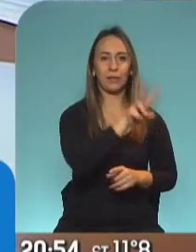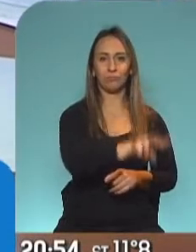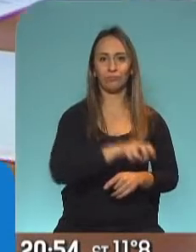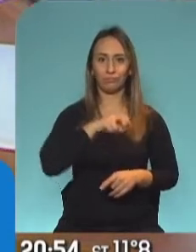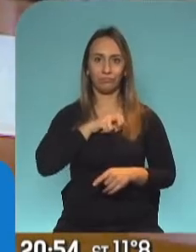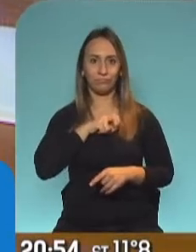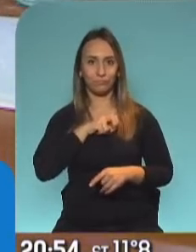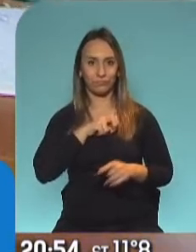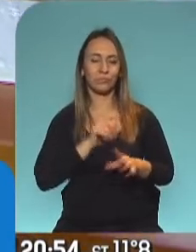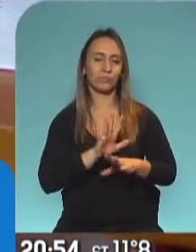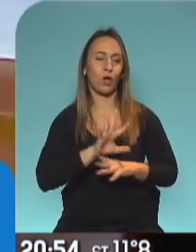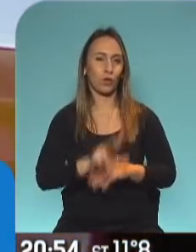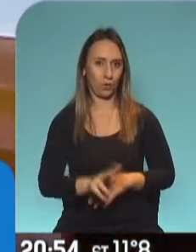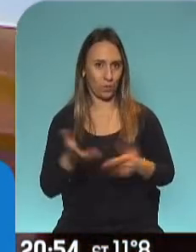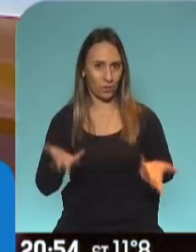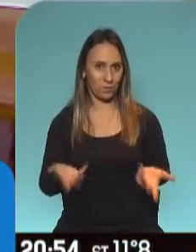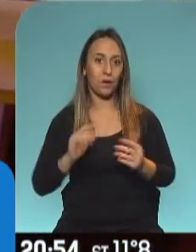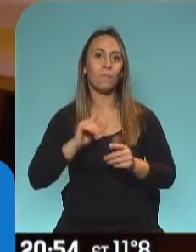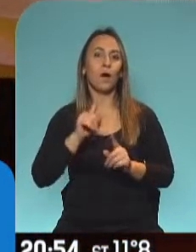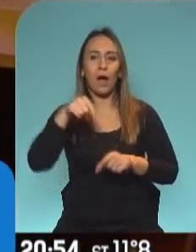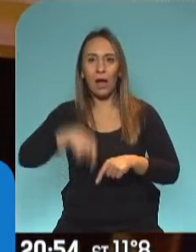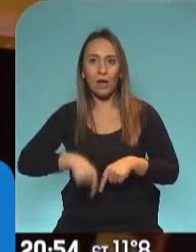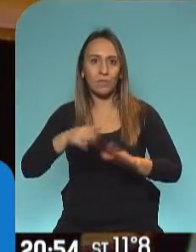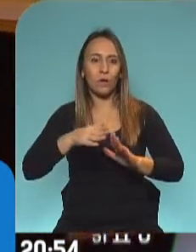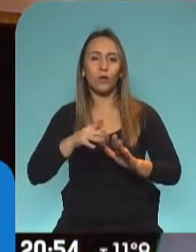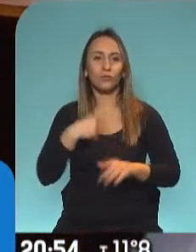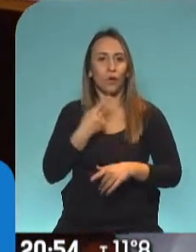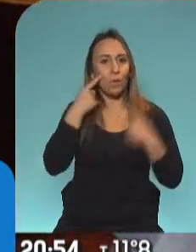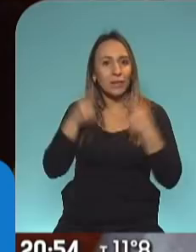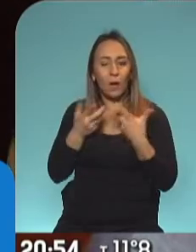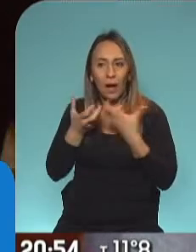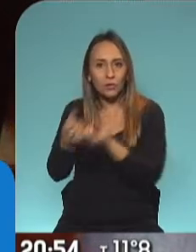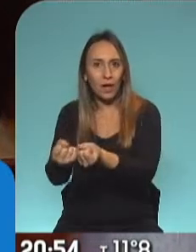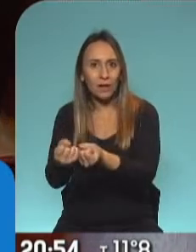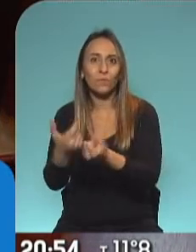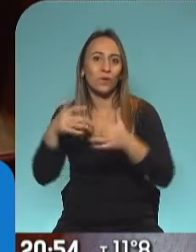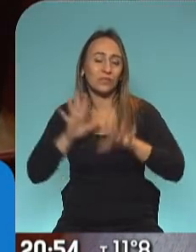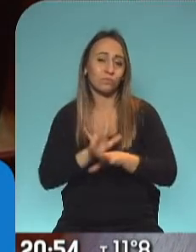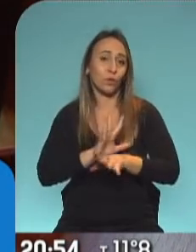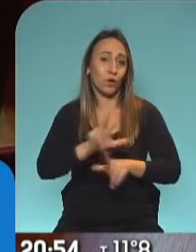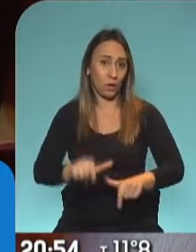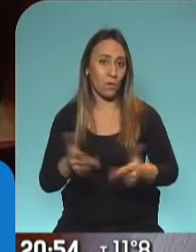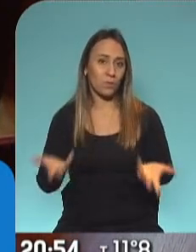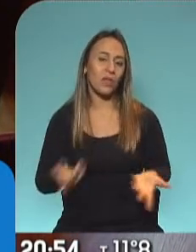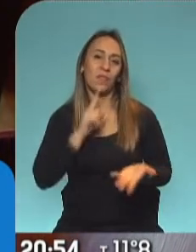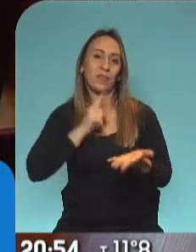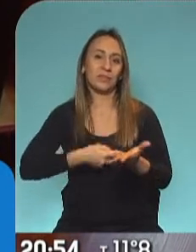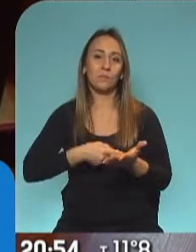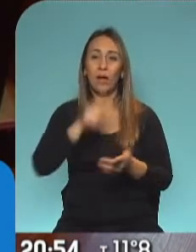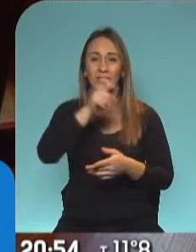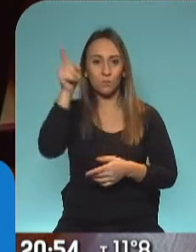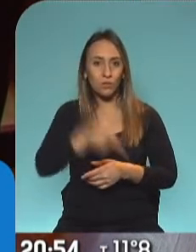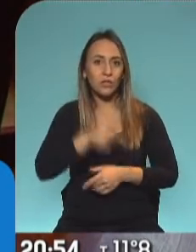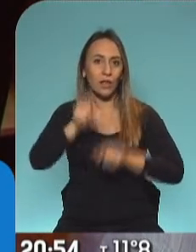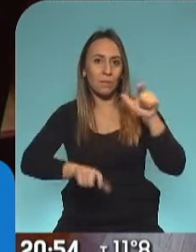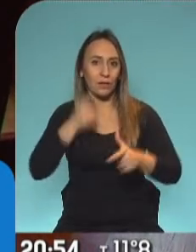destinatario de esta política tan importante de acompañamiento. Entonces decidimos justamente bancarizar el 100% de los argentinos y argentinas